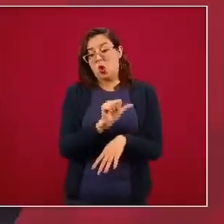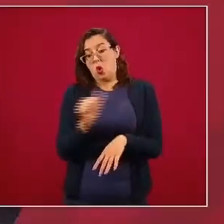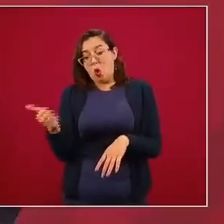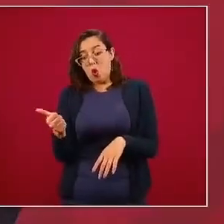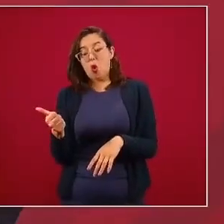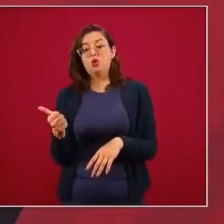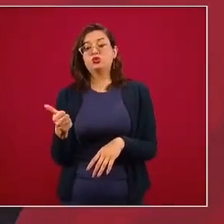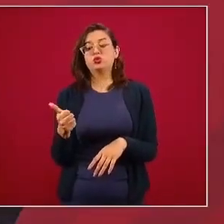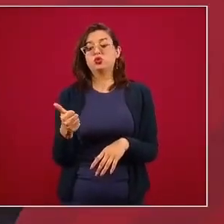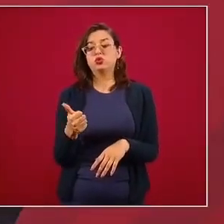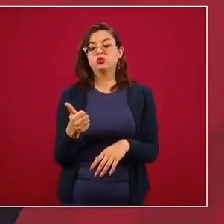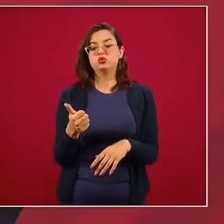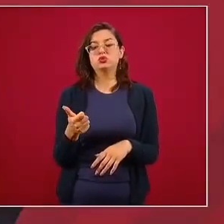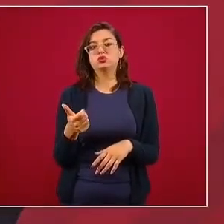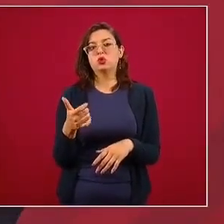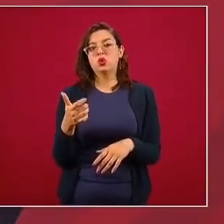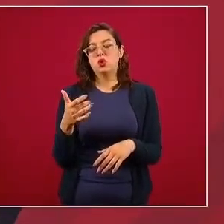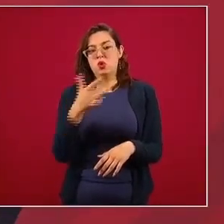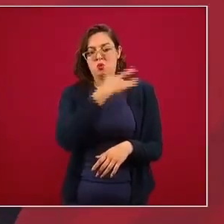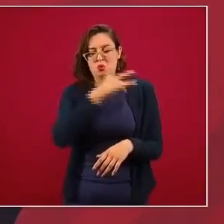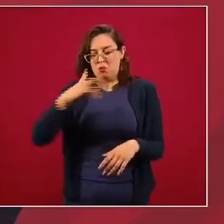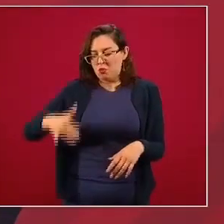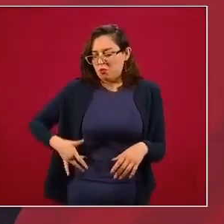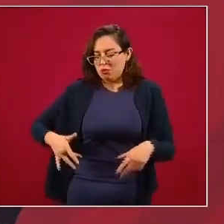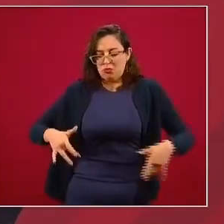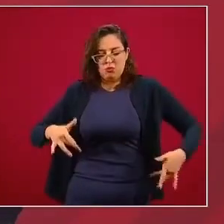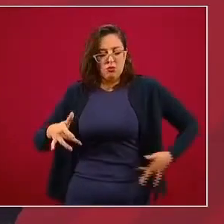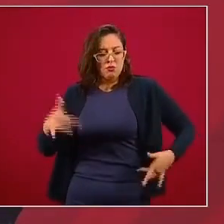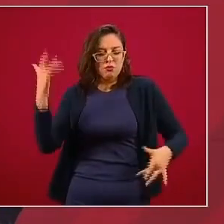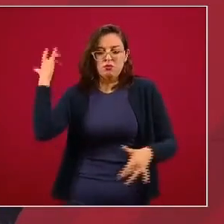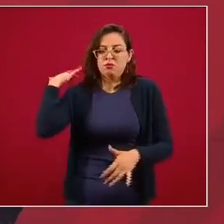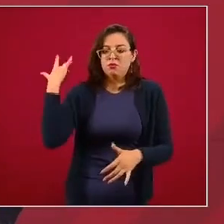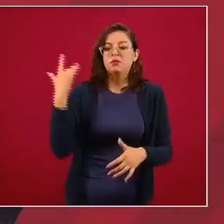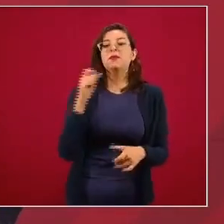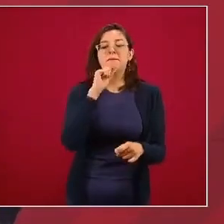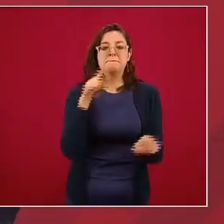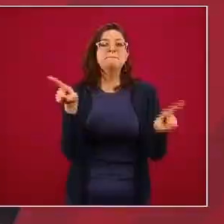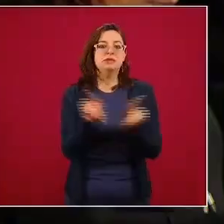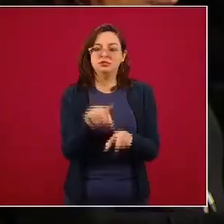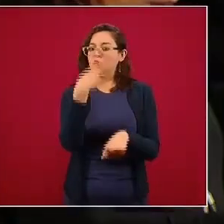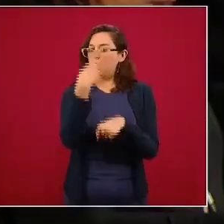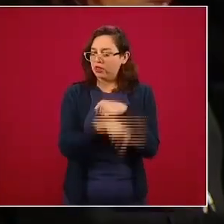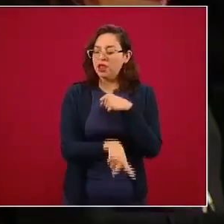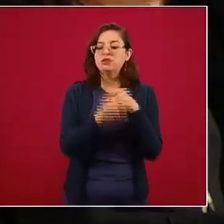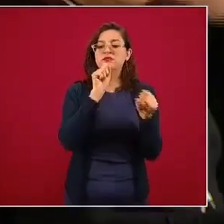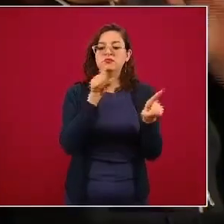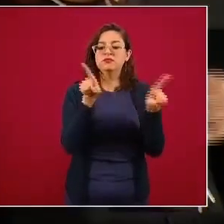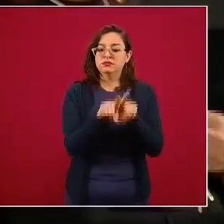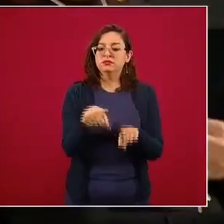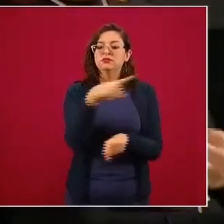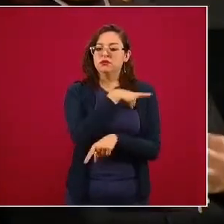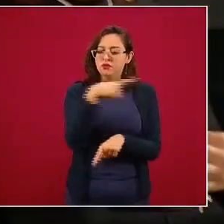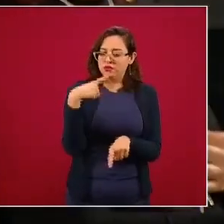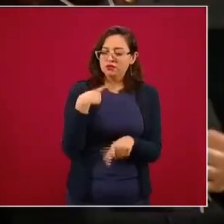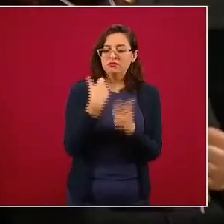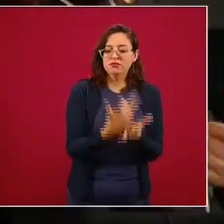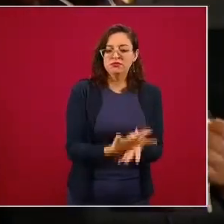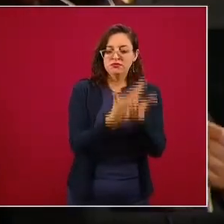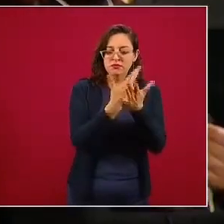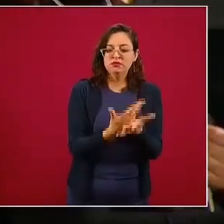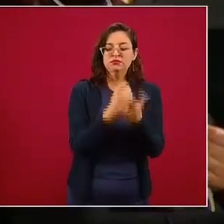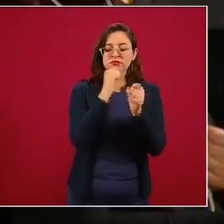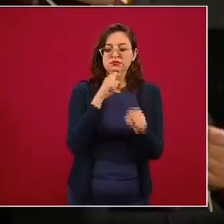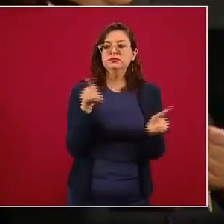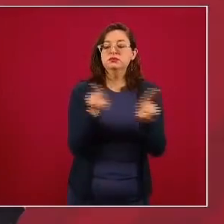ya sea directamente por el COVID, ya sea por el estado de gravedad que lleva a periodos prolongados de falta de oxigenación de los